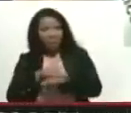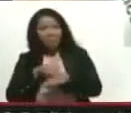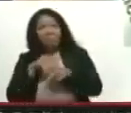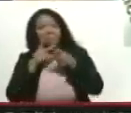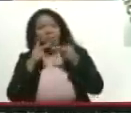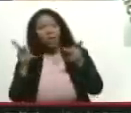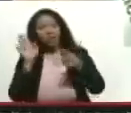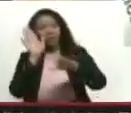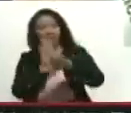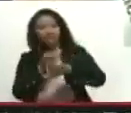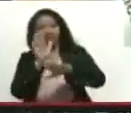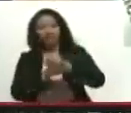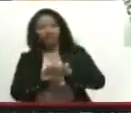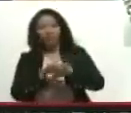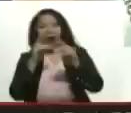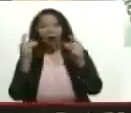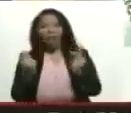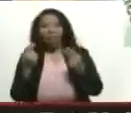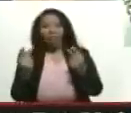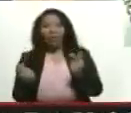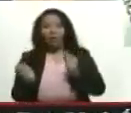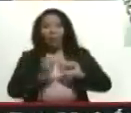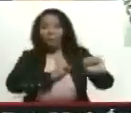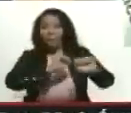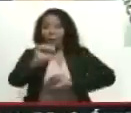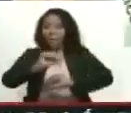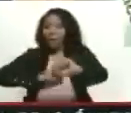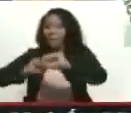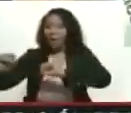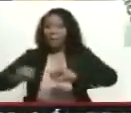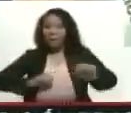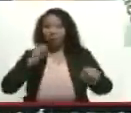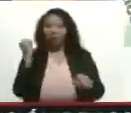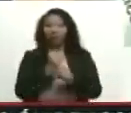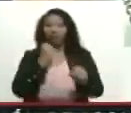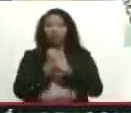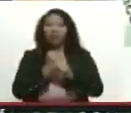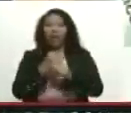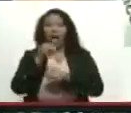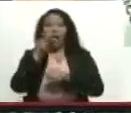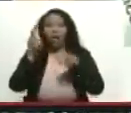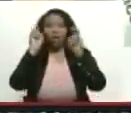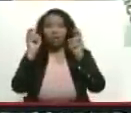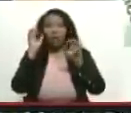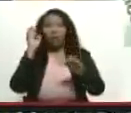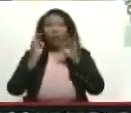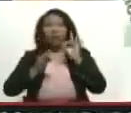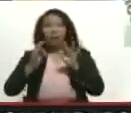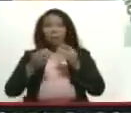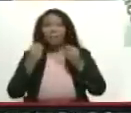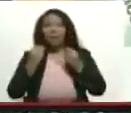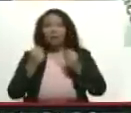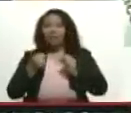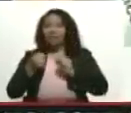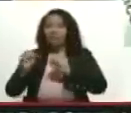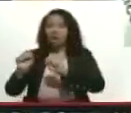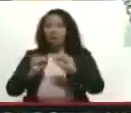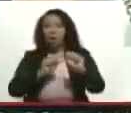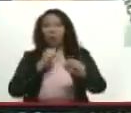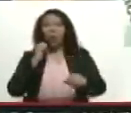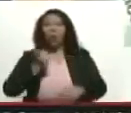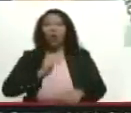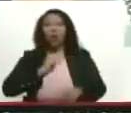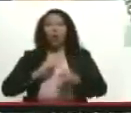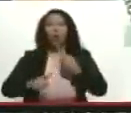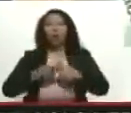Público está actuando y va a actuar a través de los órganos auxiliares de justicia para evitar cualquier hecho